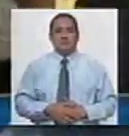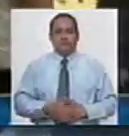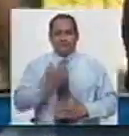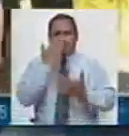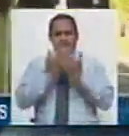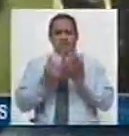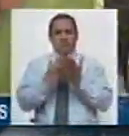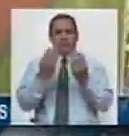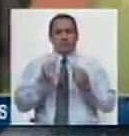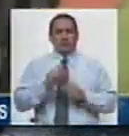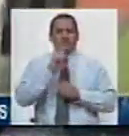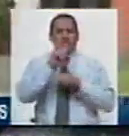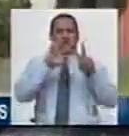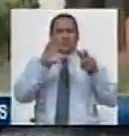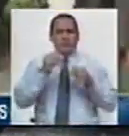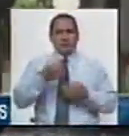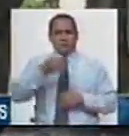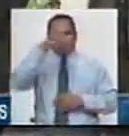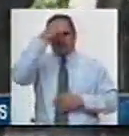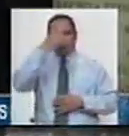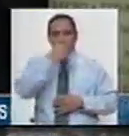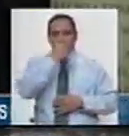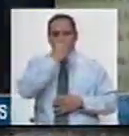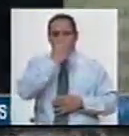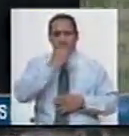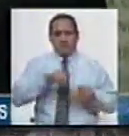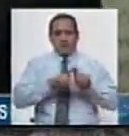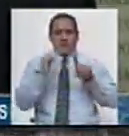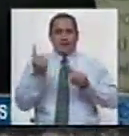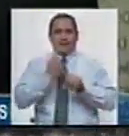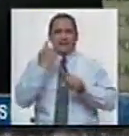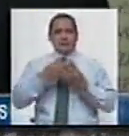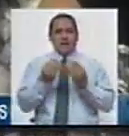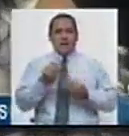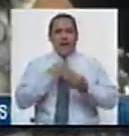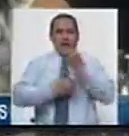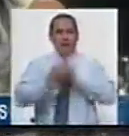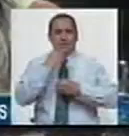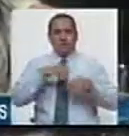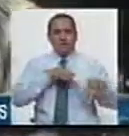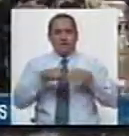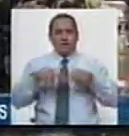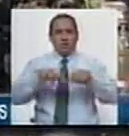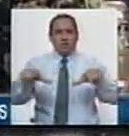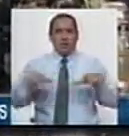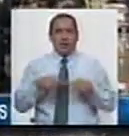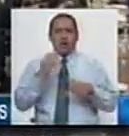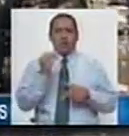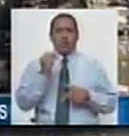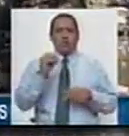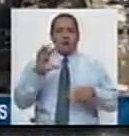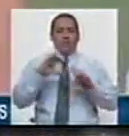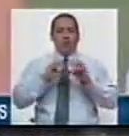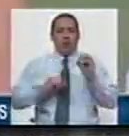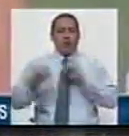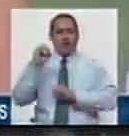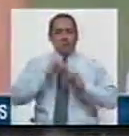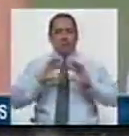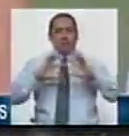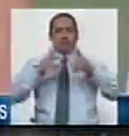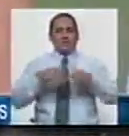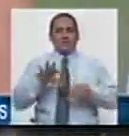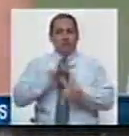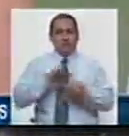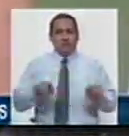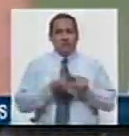Frente a más de 170 expertos reunidos en la segunda conferencia sobre nutrición que organiza la FAO y la OMS en Roma, la primera dama y embajadora